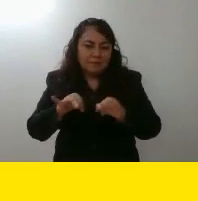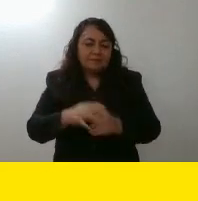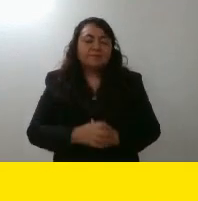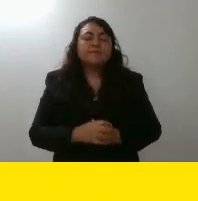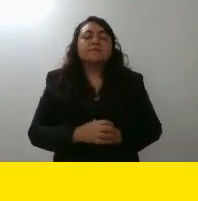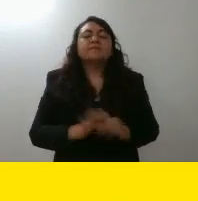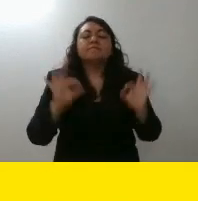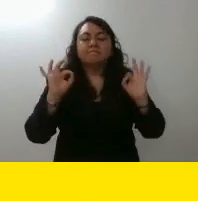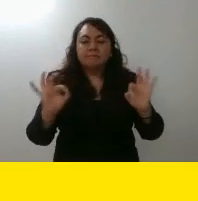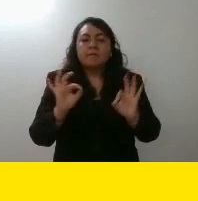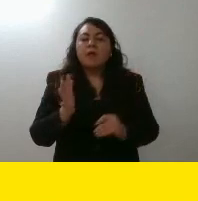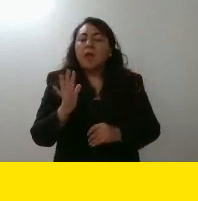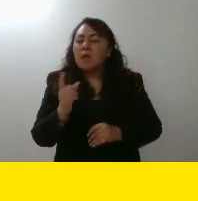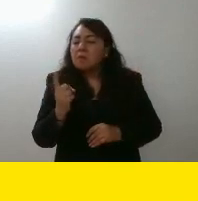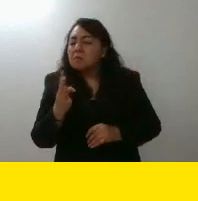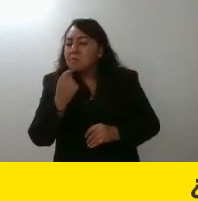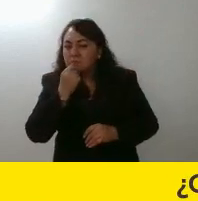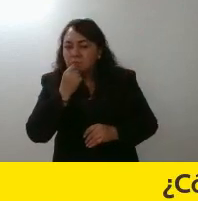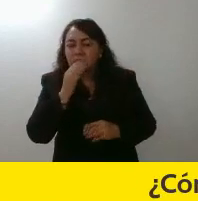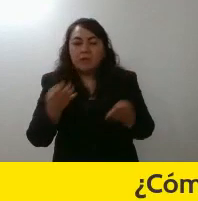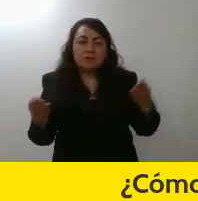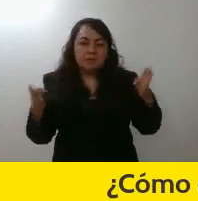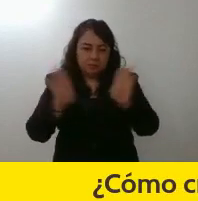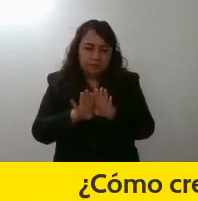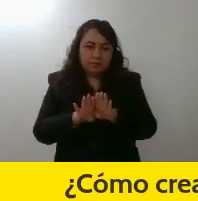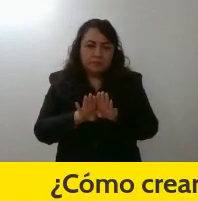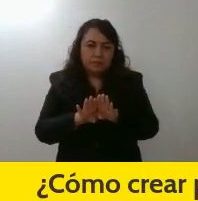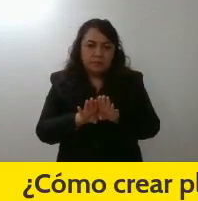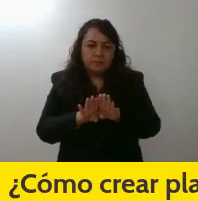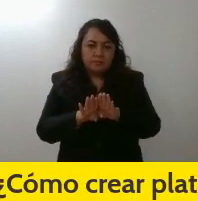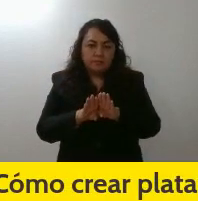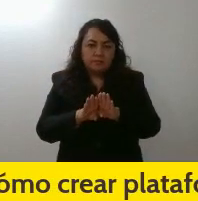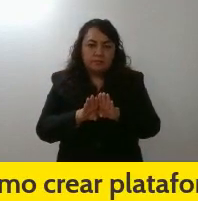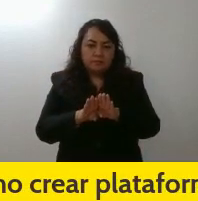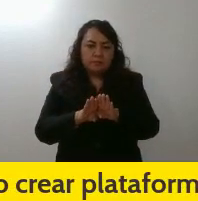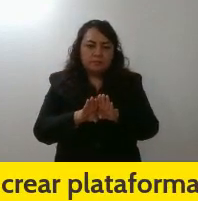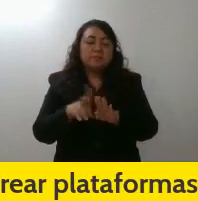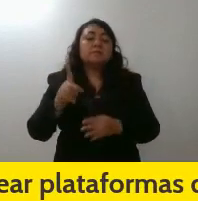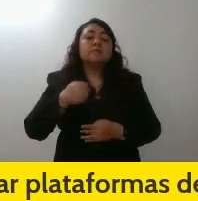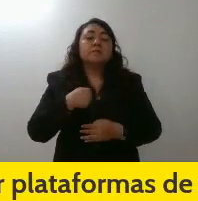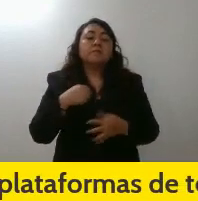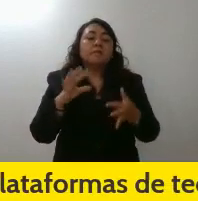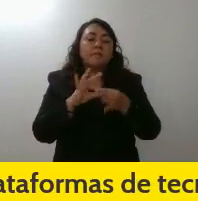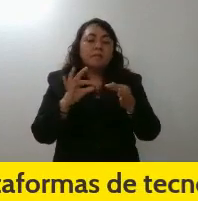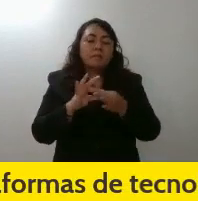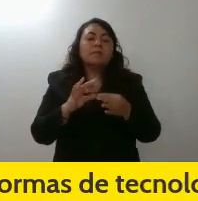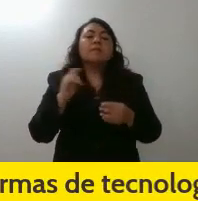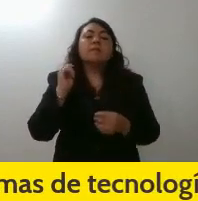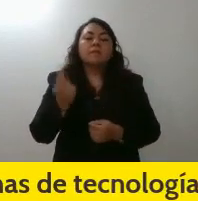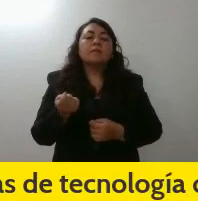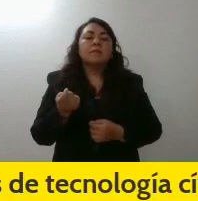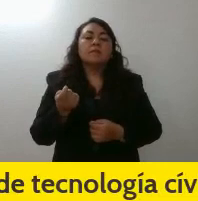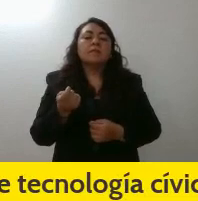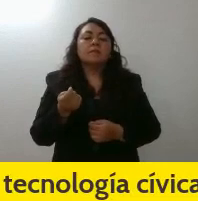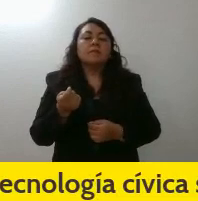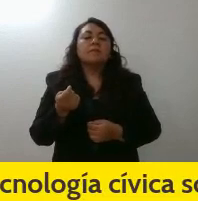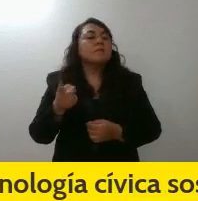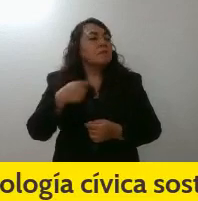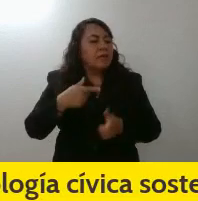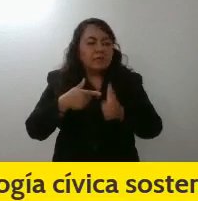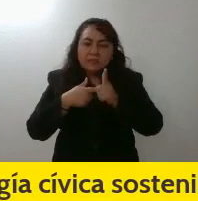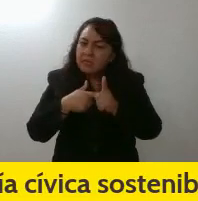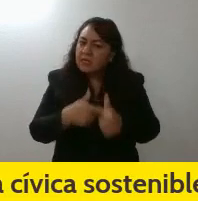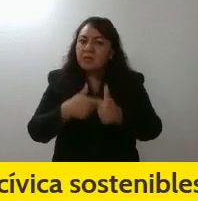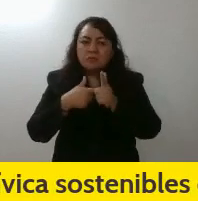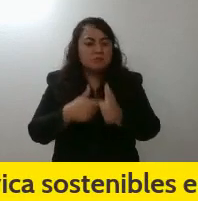Perfecto. Creo que tenemos unos segundos más para cerrar. Mi mensaje para el cierre tiene que ver con, bueno, continuemos trabajando